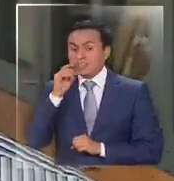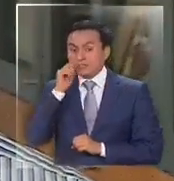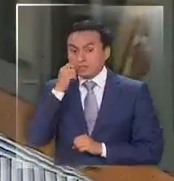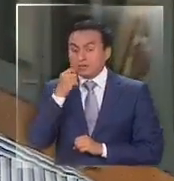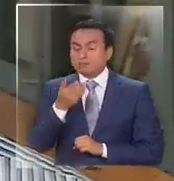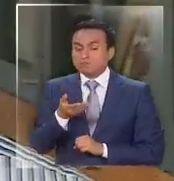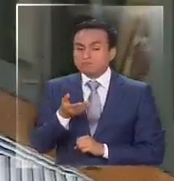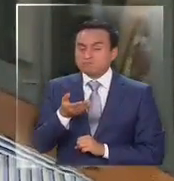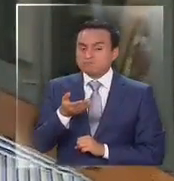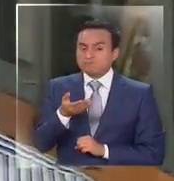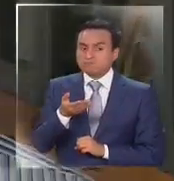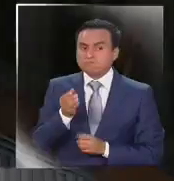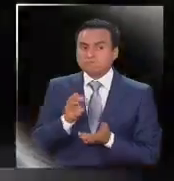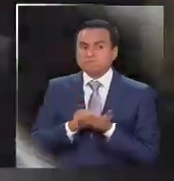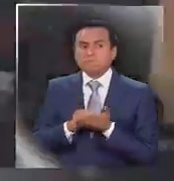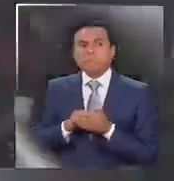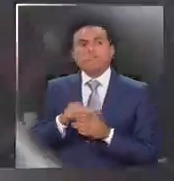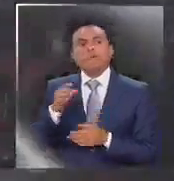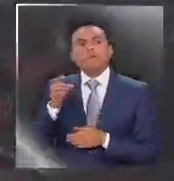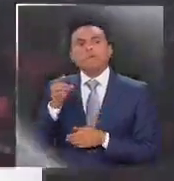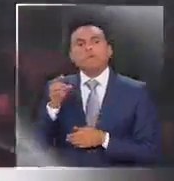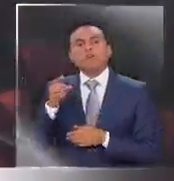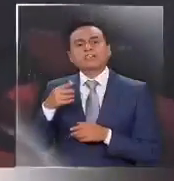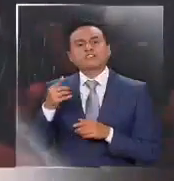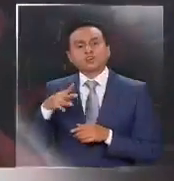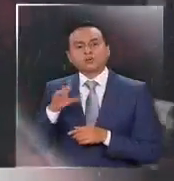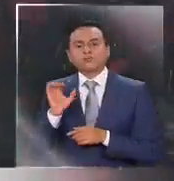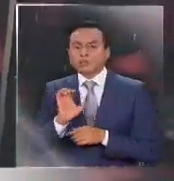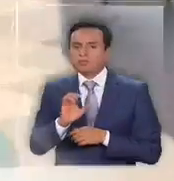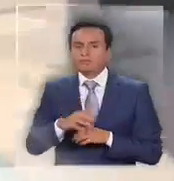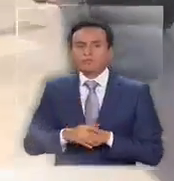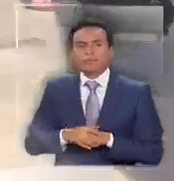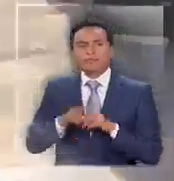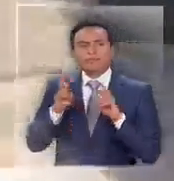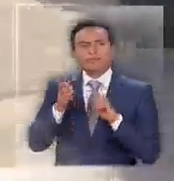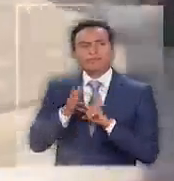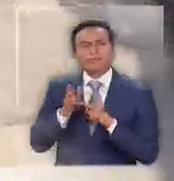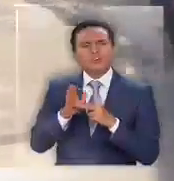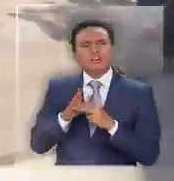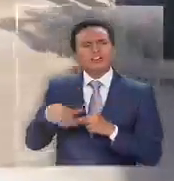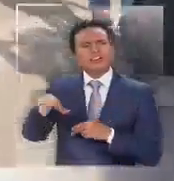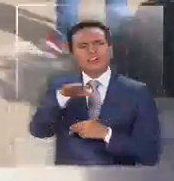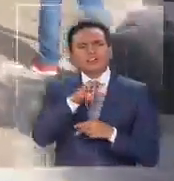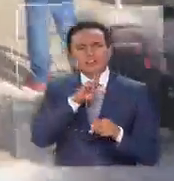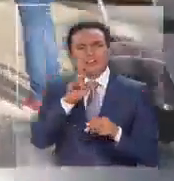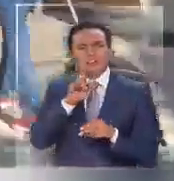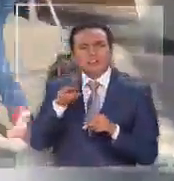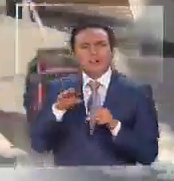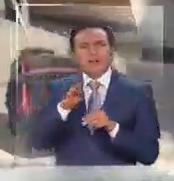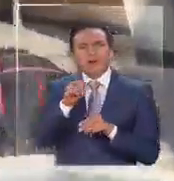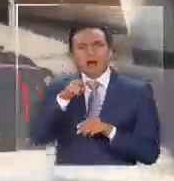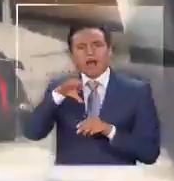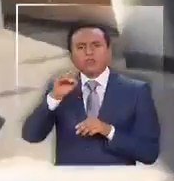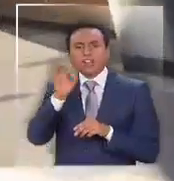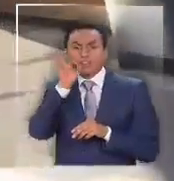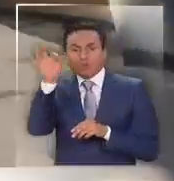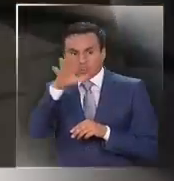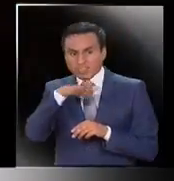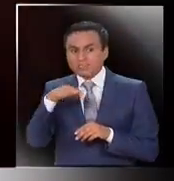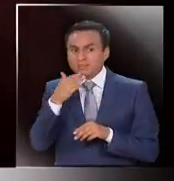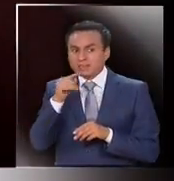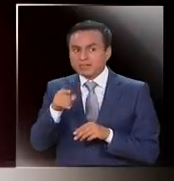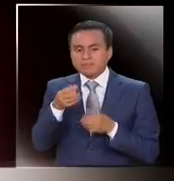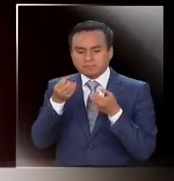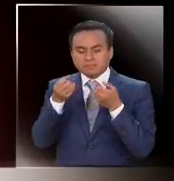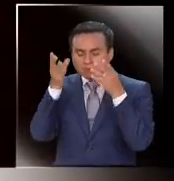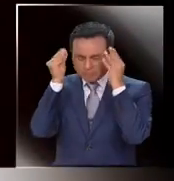caso de violación. Todo habría ocurrido en este sector de restaurantes, bares y discotecas del Parque Araucano en Las Condes. Tras la